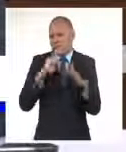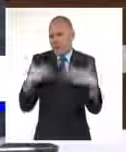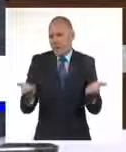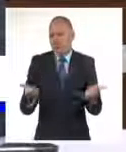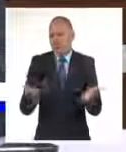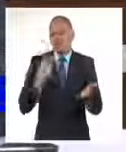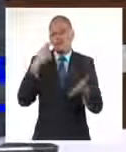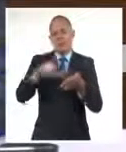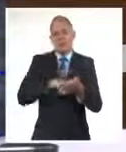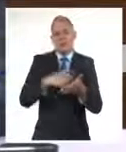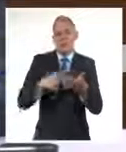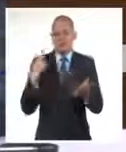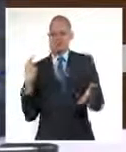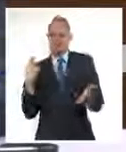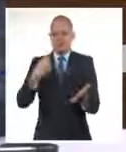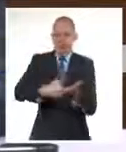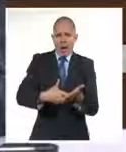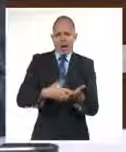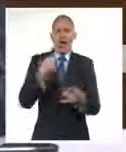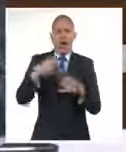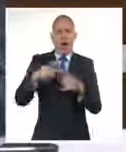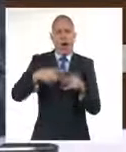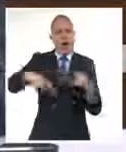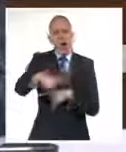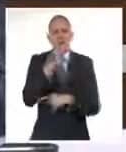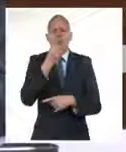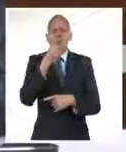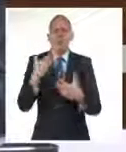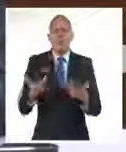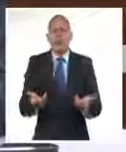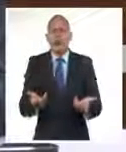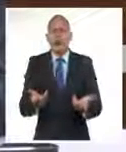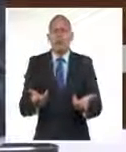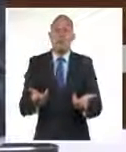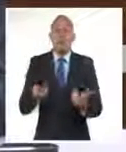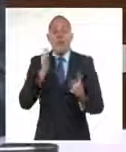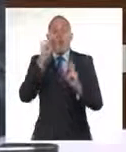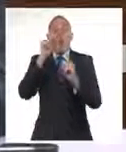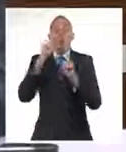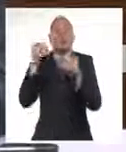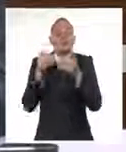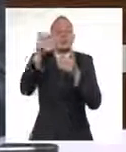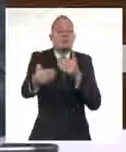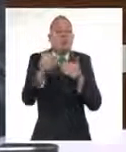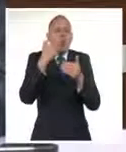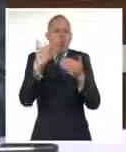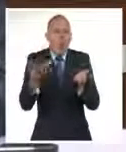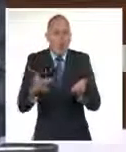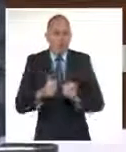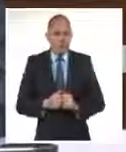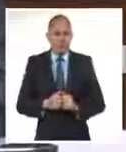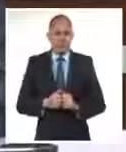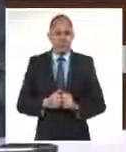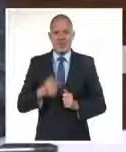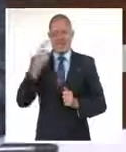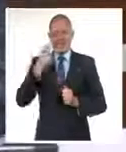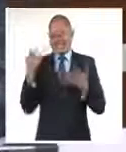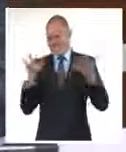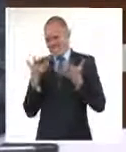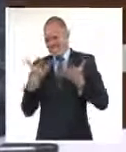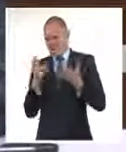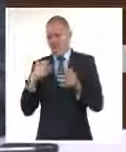inversiones y proponernos incluso metas con indicadores de quiénes son todas